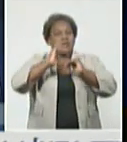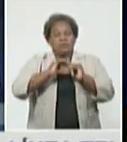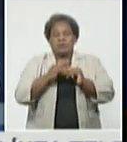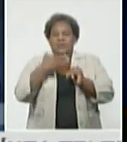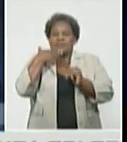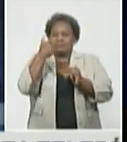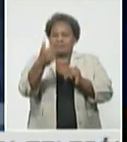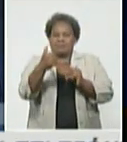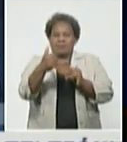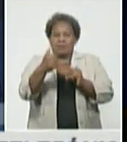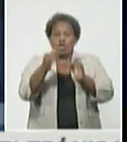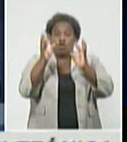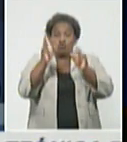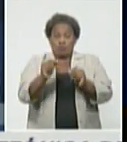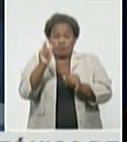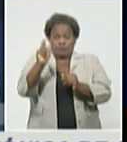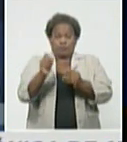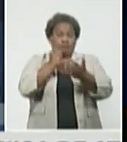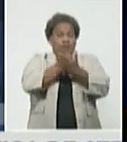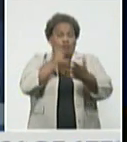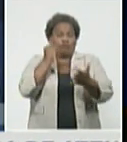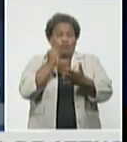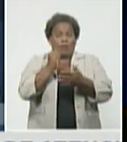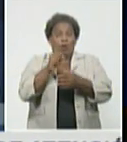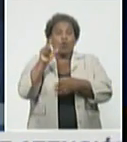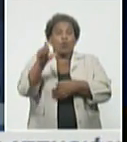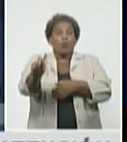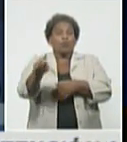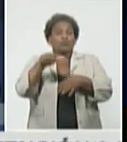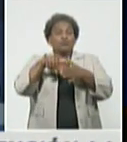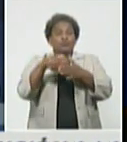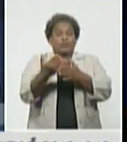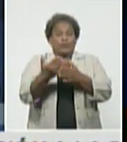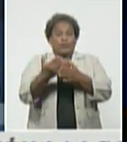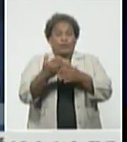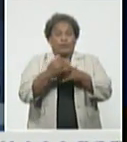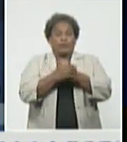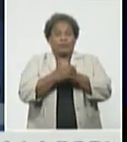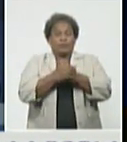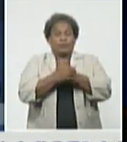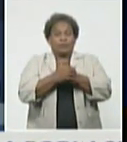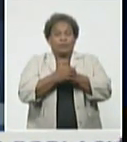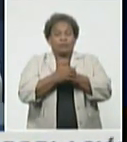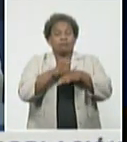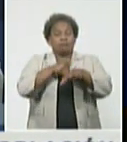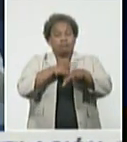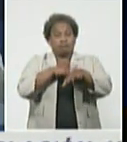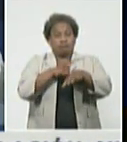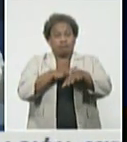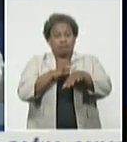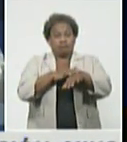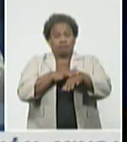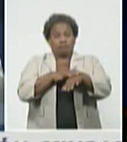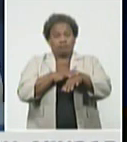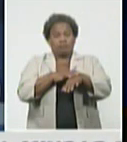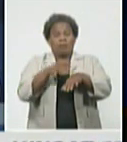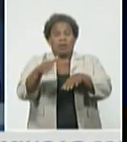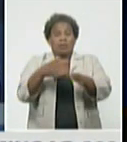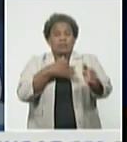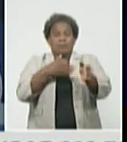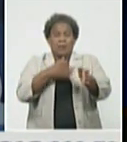de casos que se han confirmado en estos últimos días como consecuencia de los eventos que se han